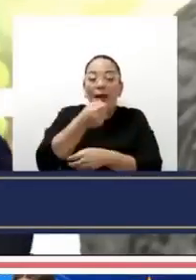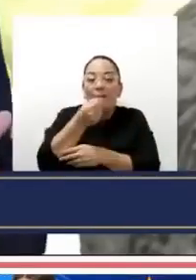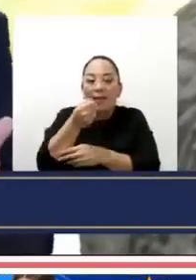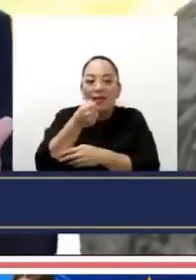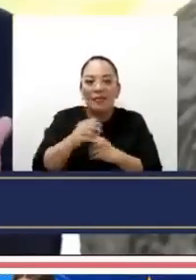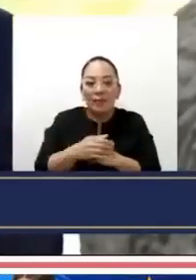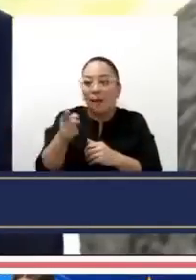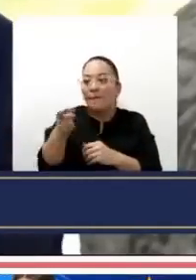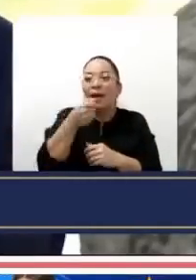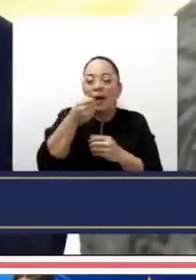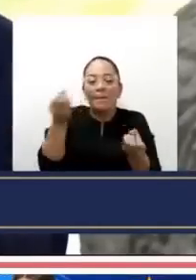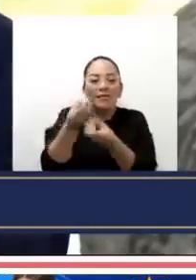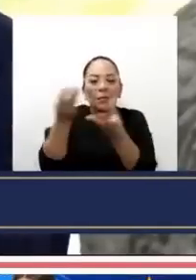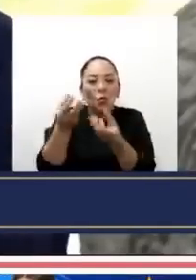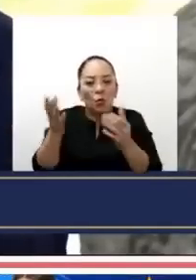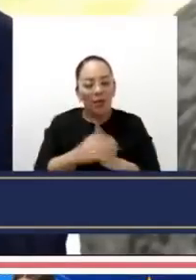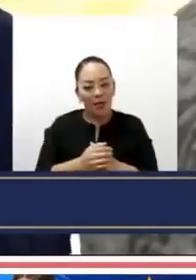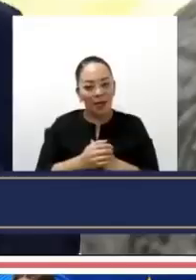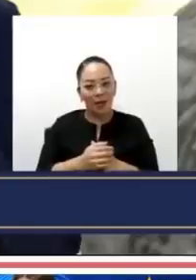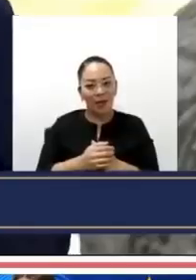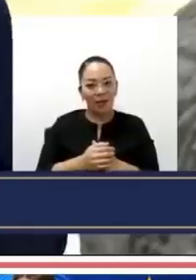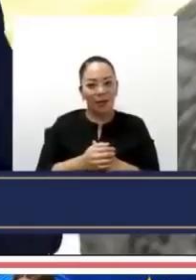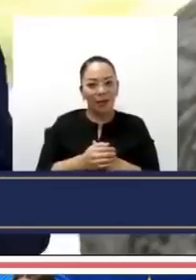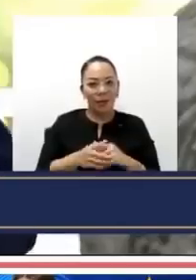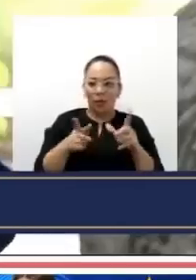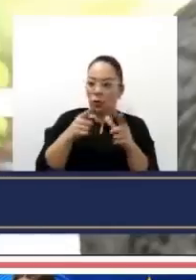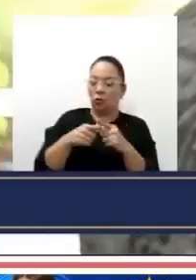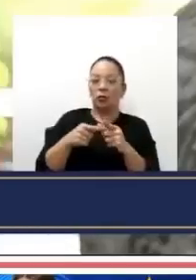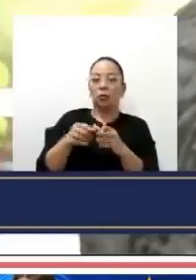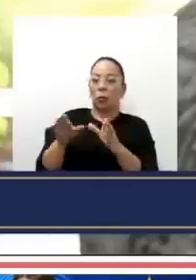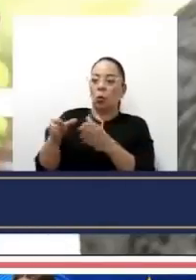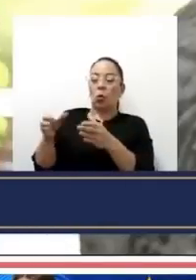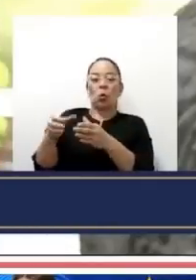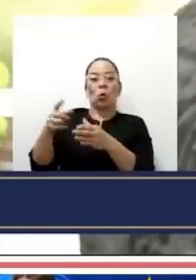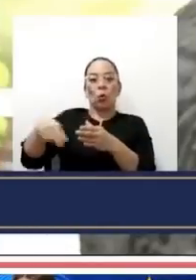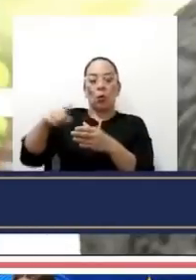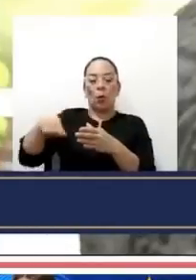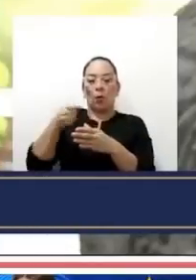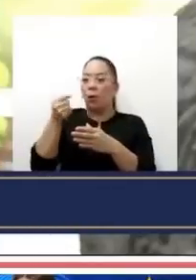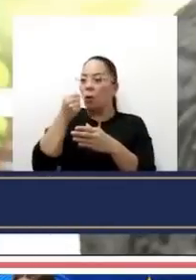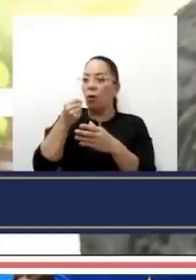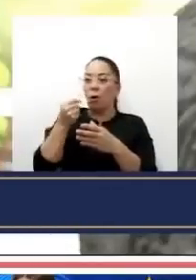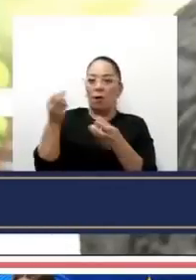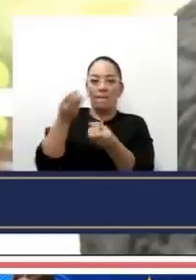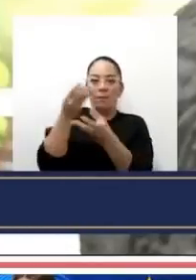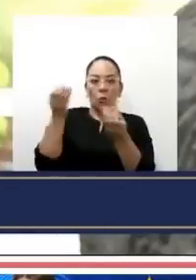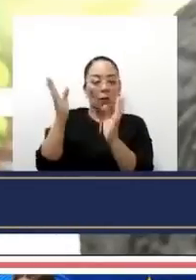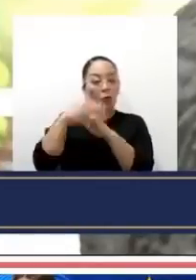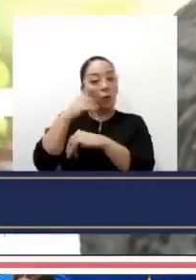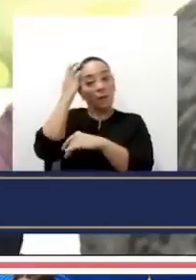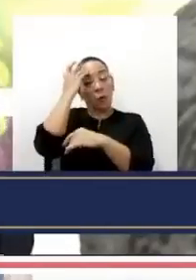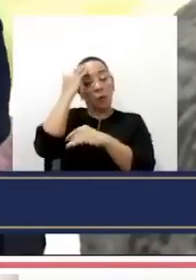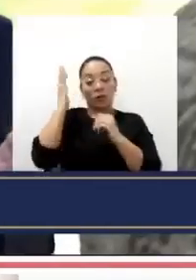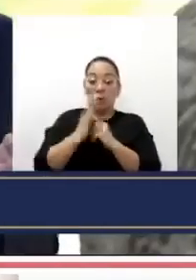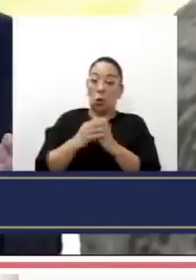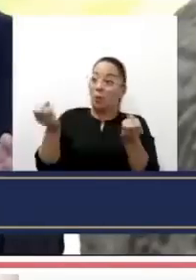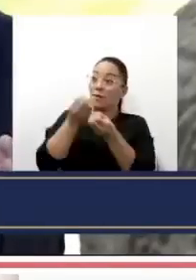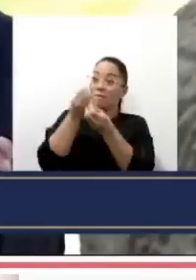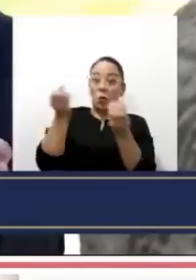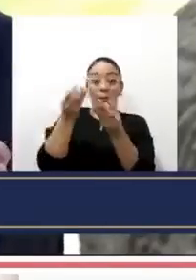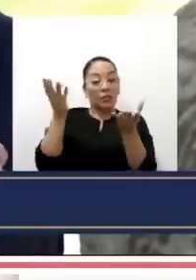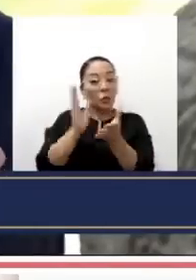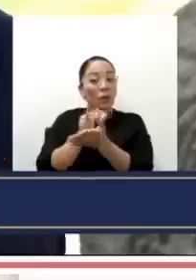que la prensa las saque. Entonces, cuando un sector de la prensa saca todas las causas, ahí no hay preocupación de que saquen